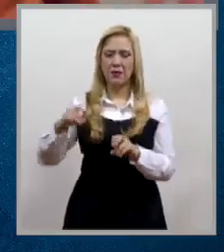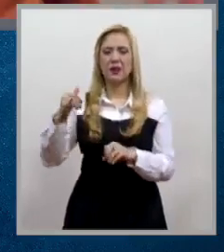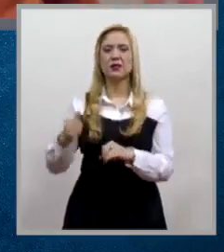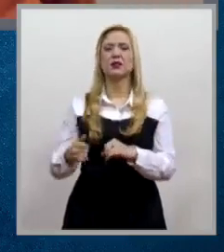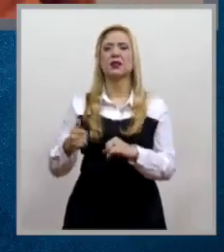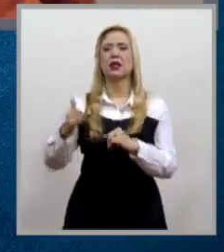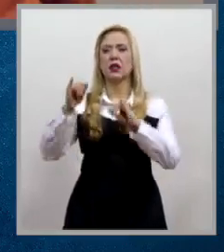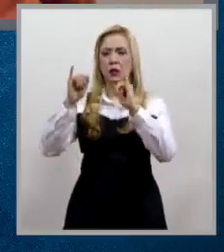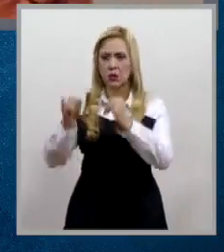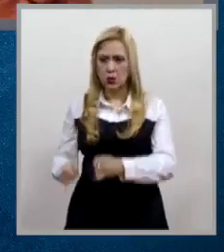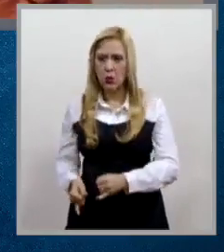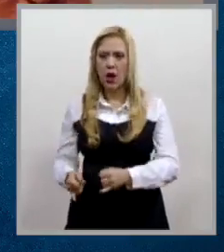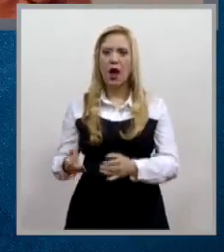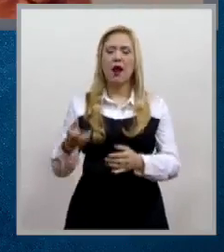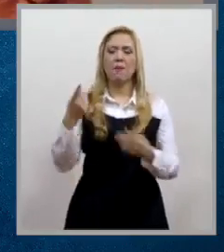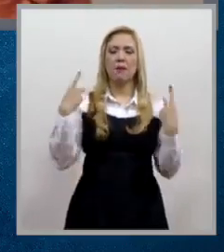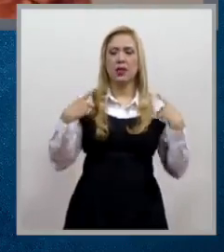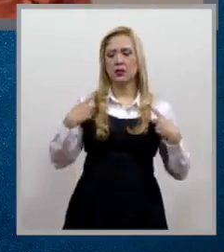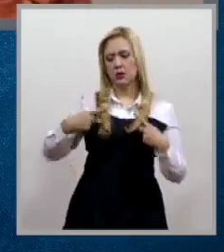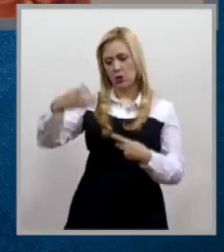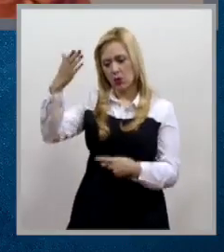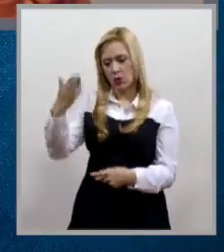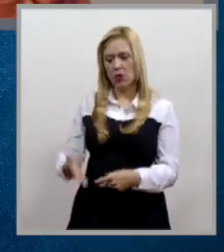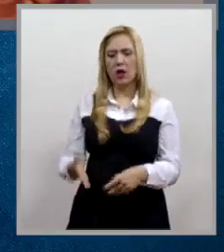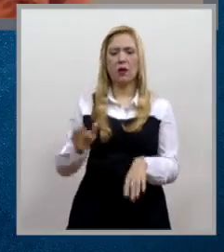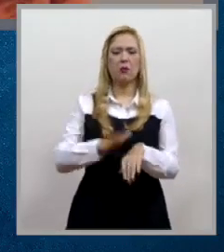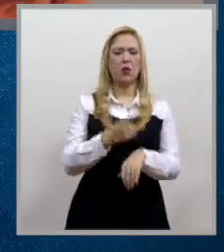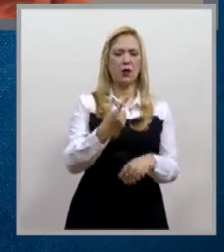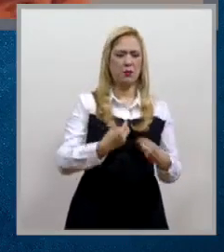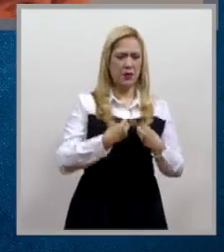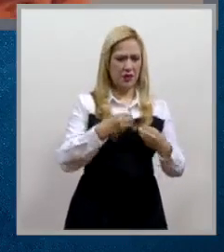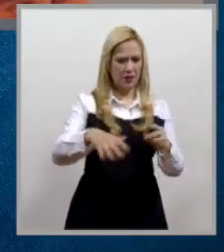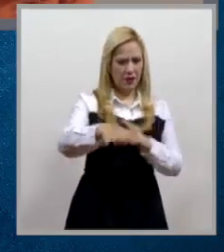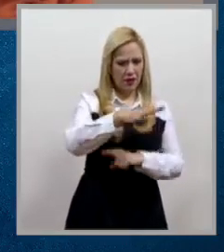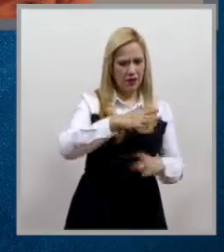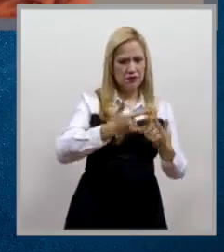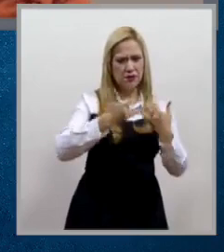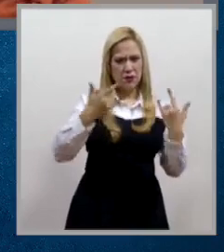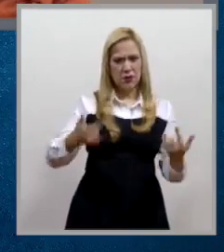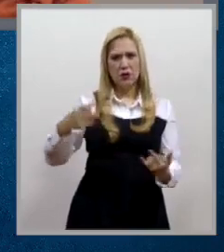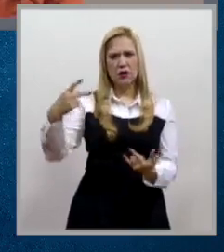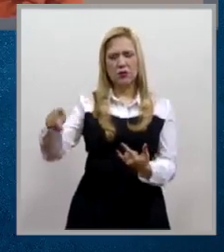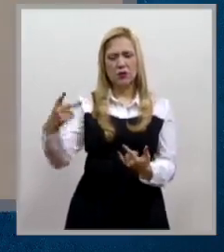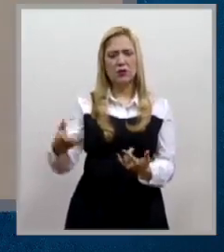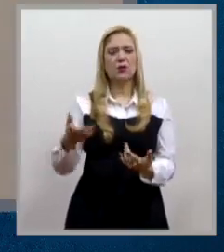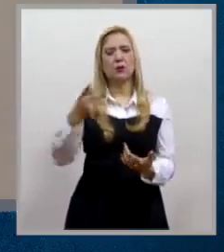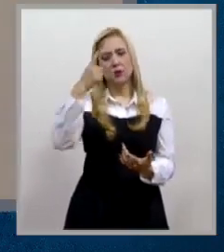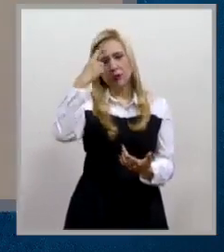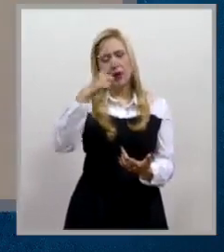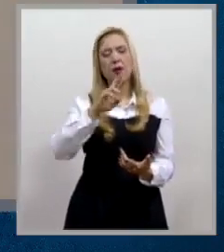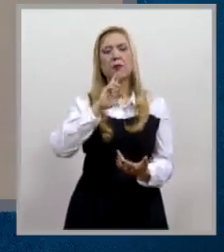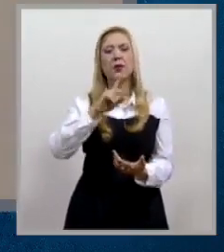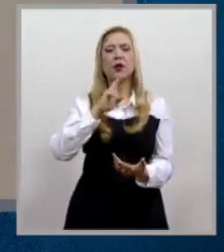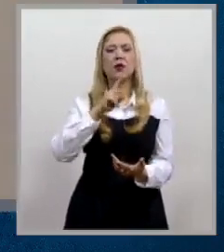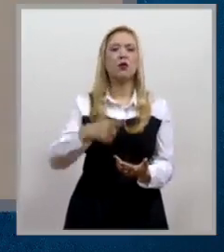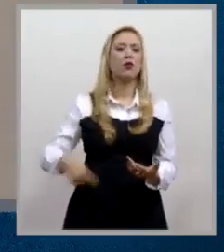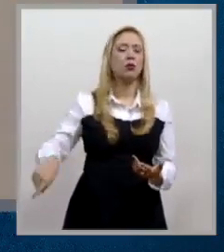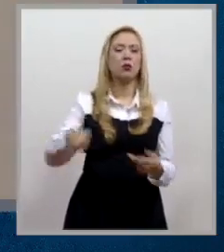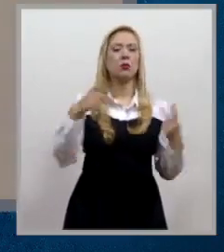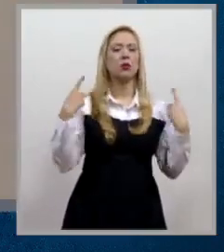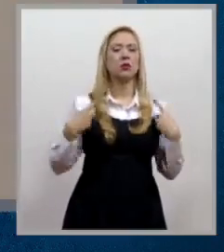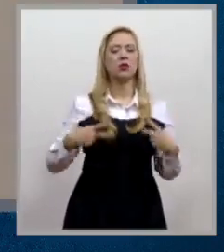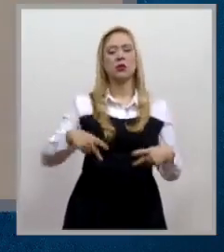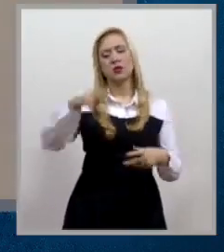contextos y no elaborar reparaciones, digamos, universales y que sean válidas para todas las